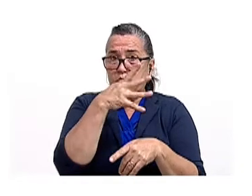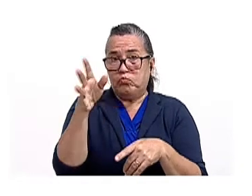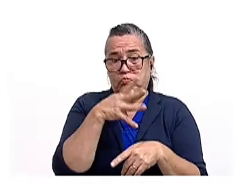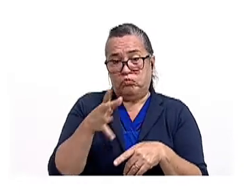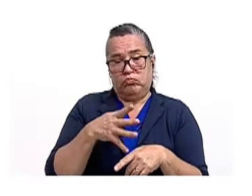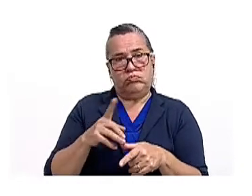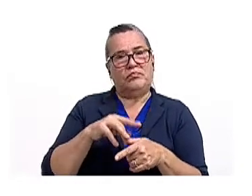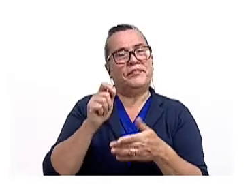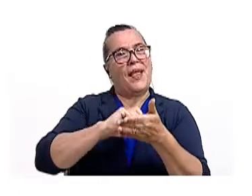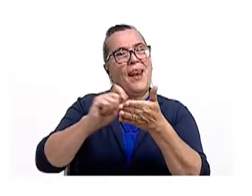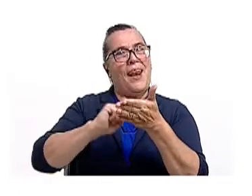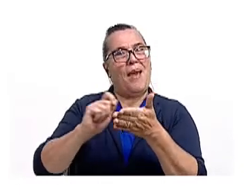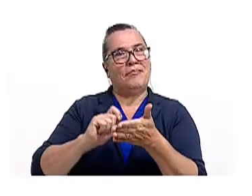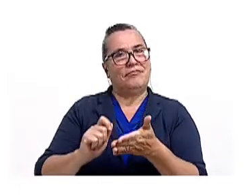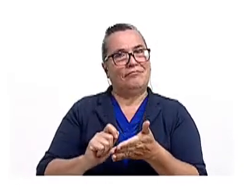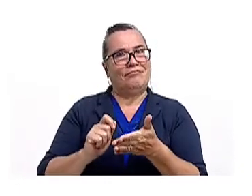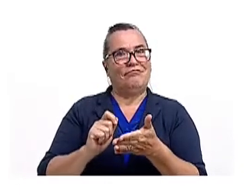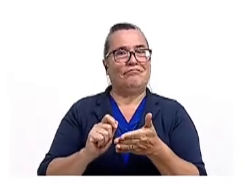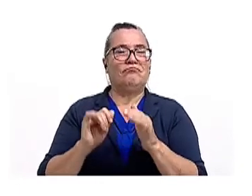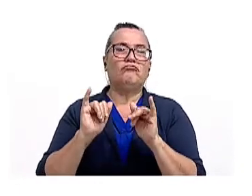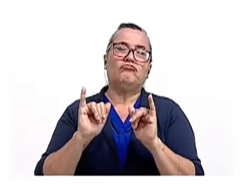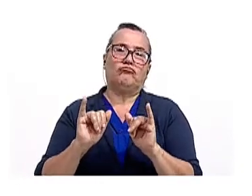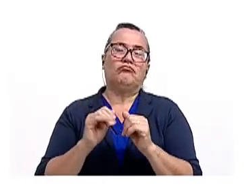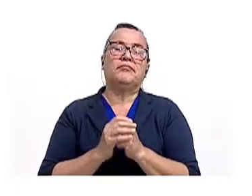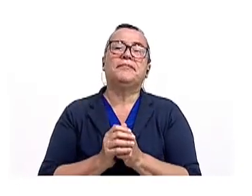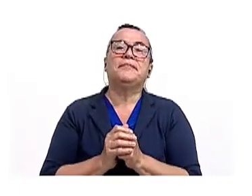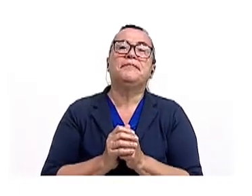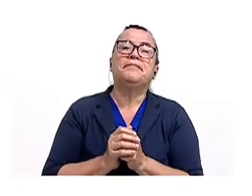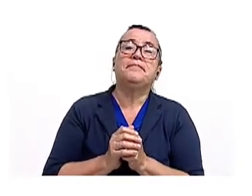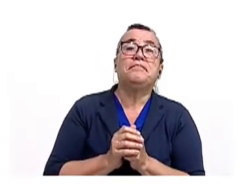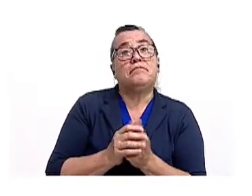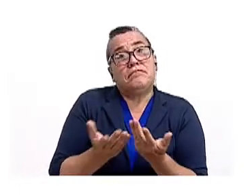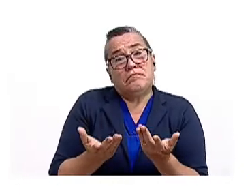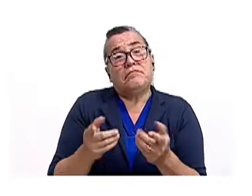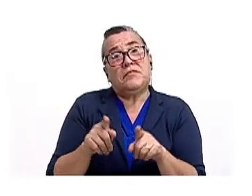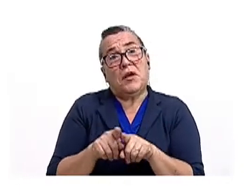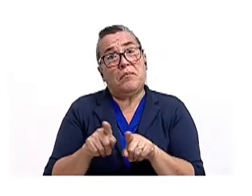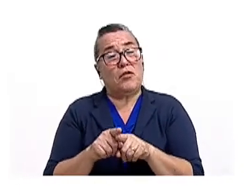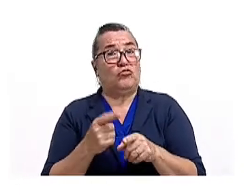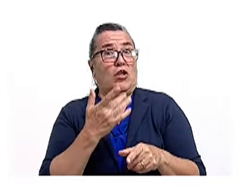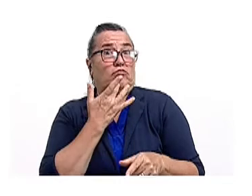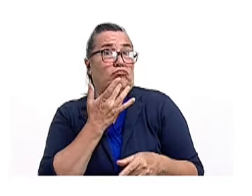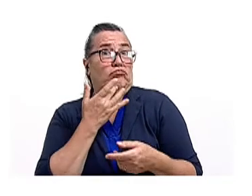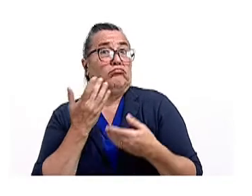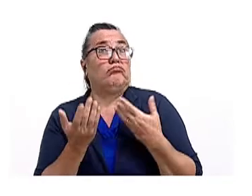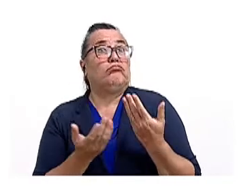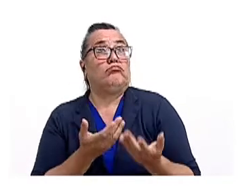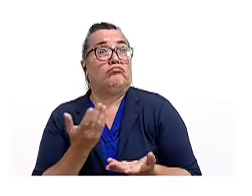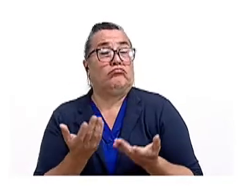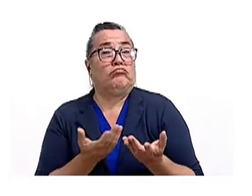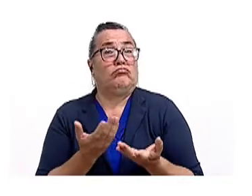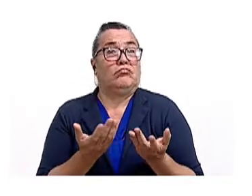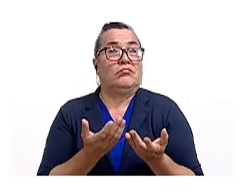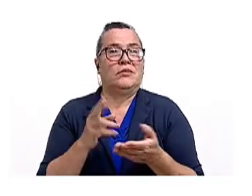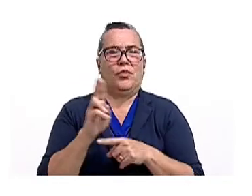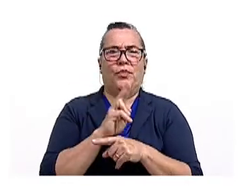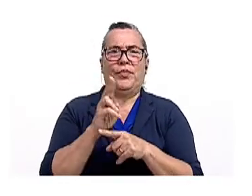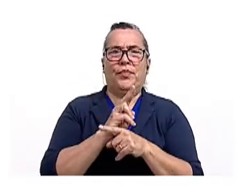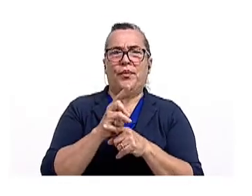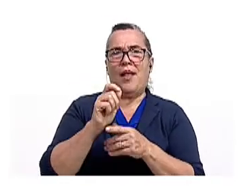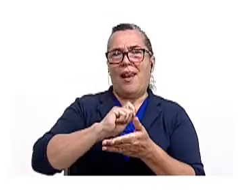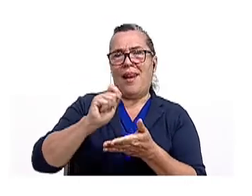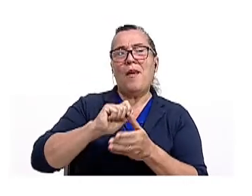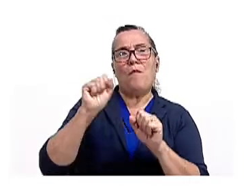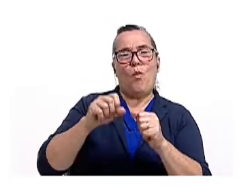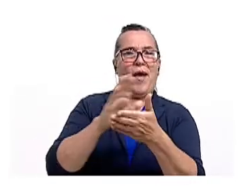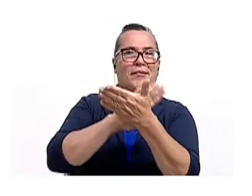Un lapicero para tomar los apuntes. Sin embargo, si desean, pueden utilizar lápiz, así